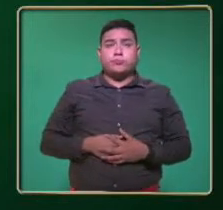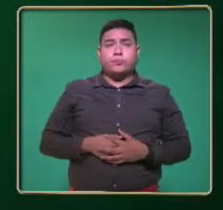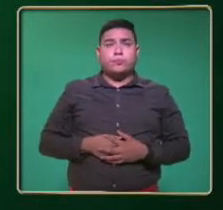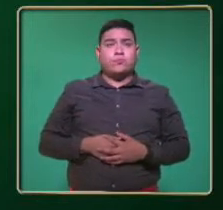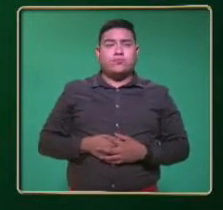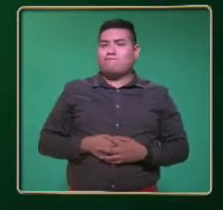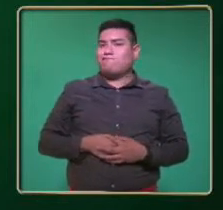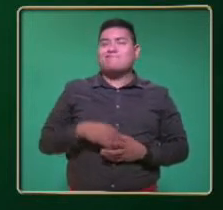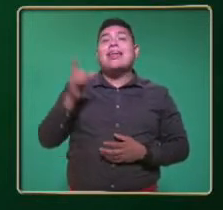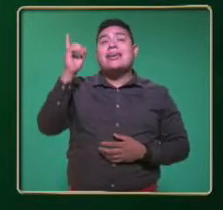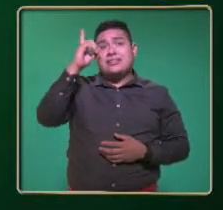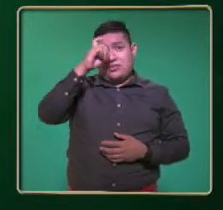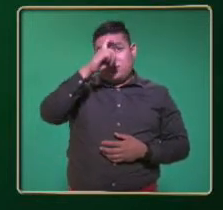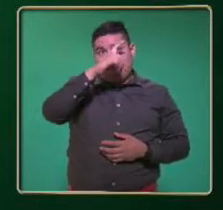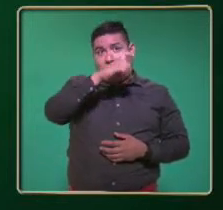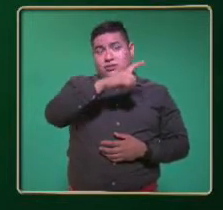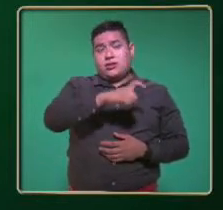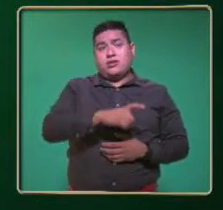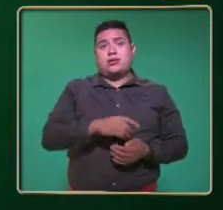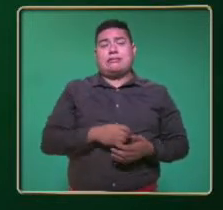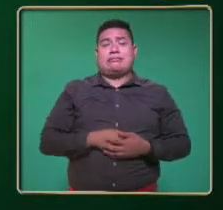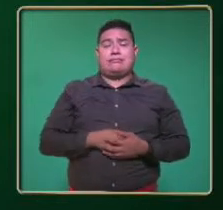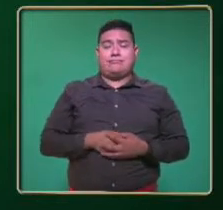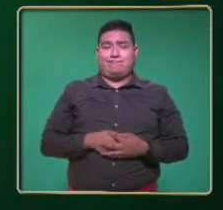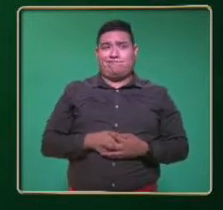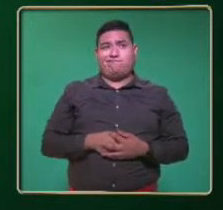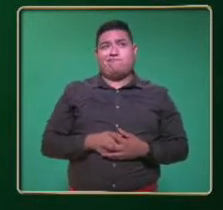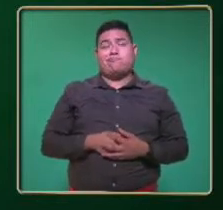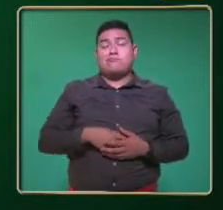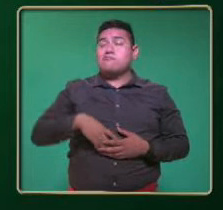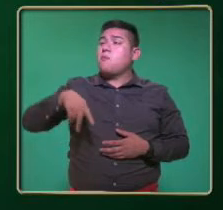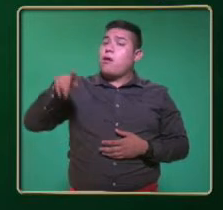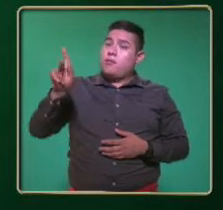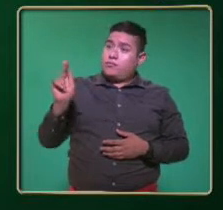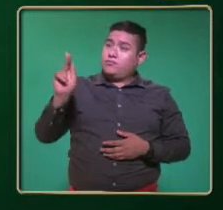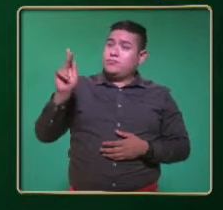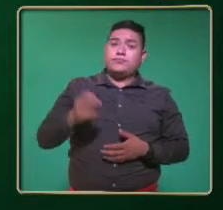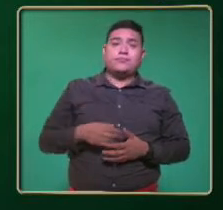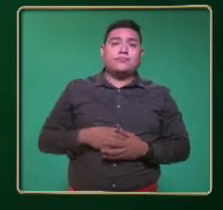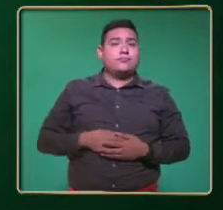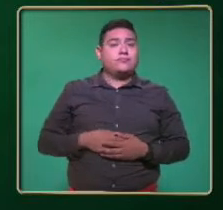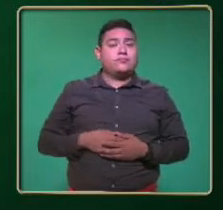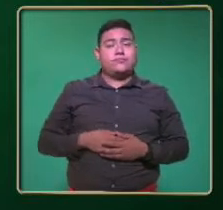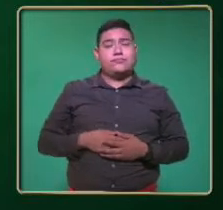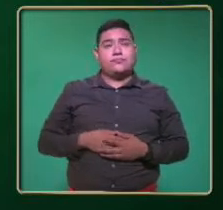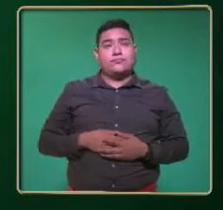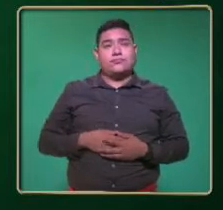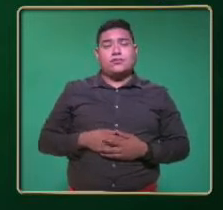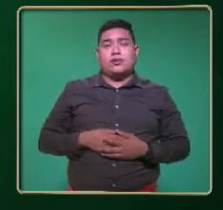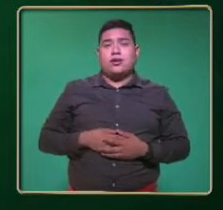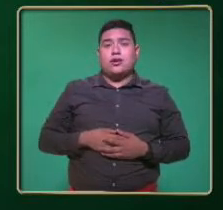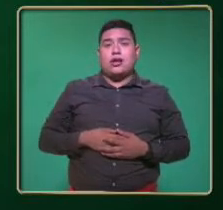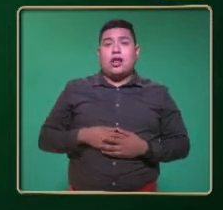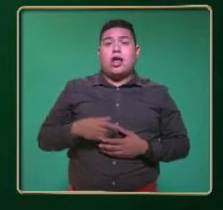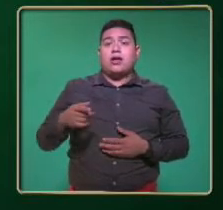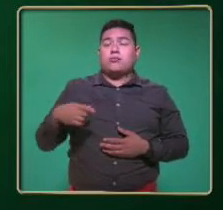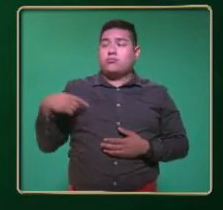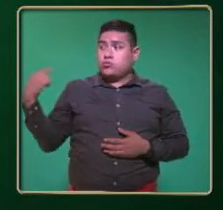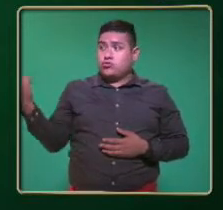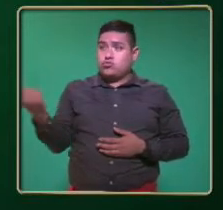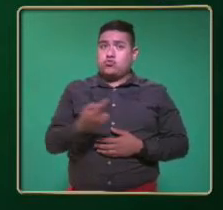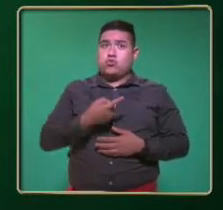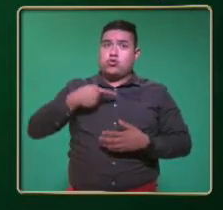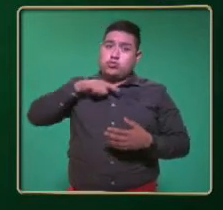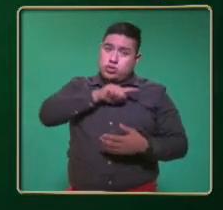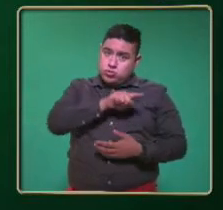nada fácil. Es algo complicado, pero nosotros queremos apoyar en esta